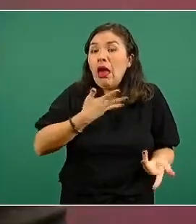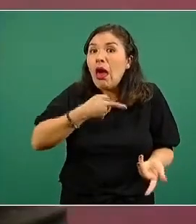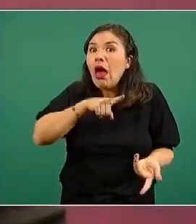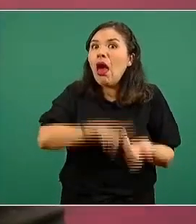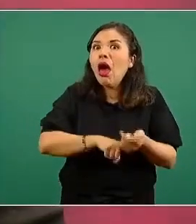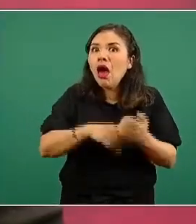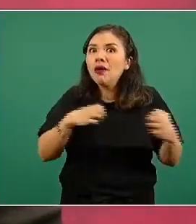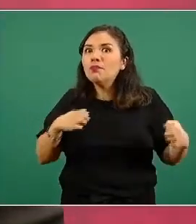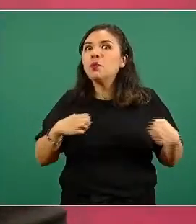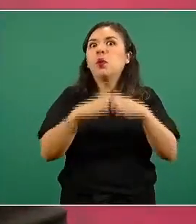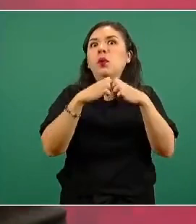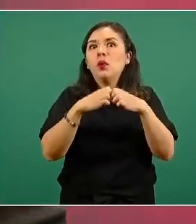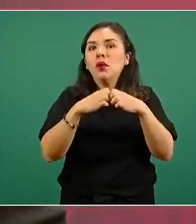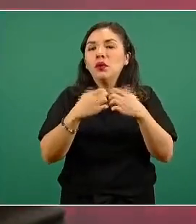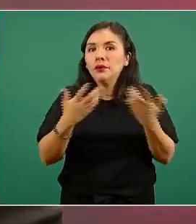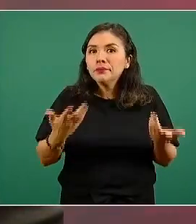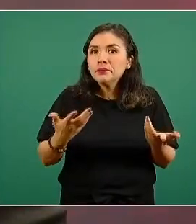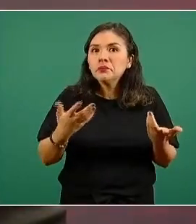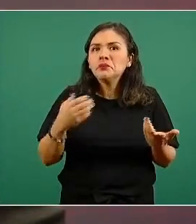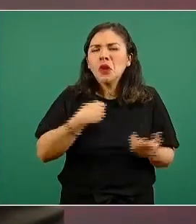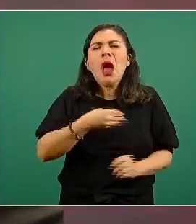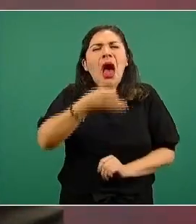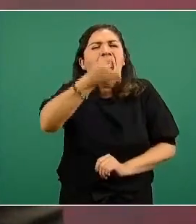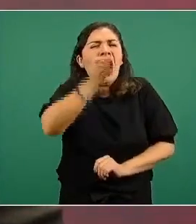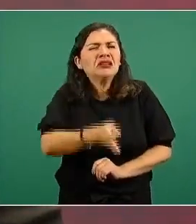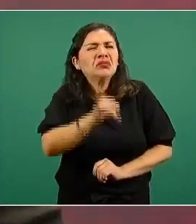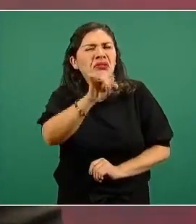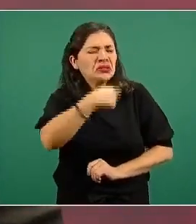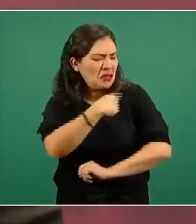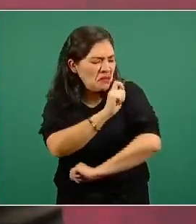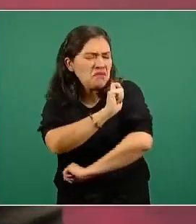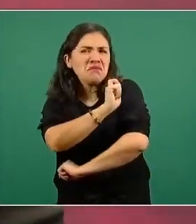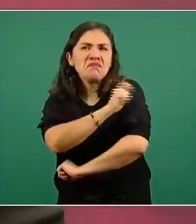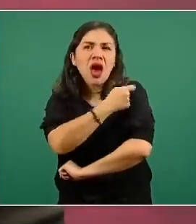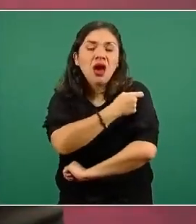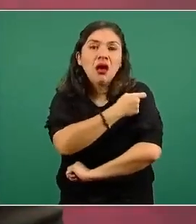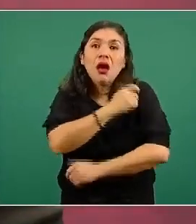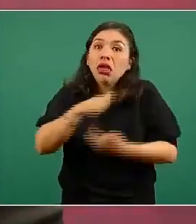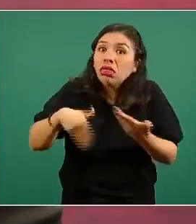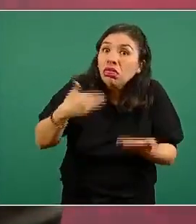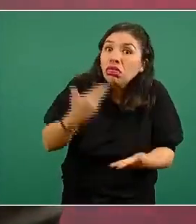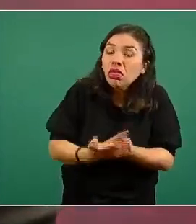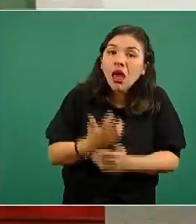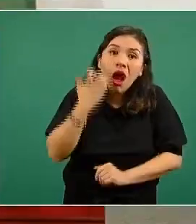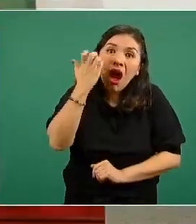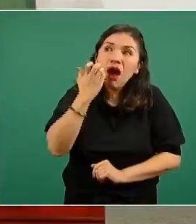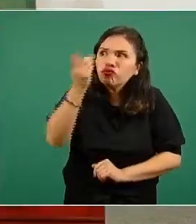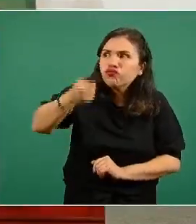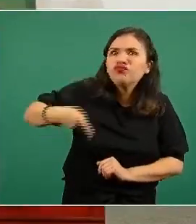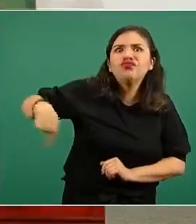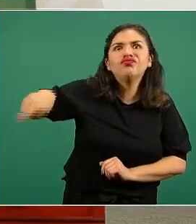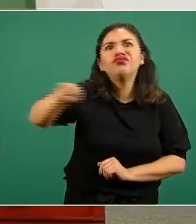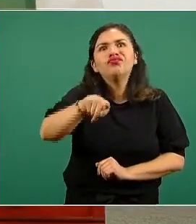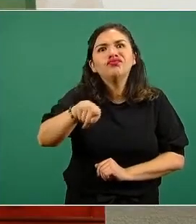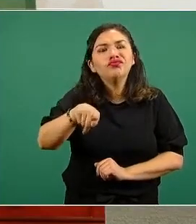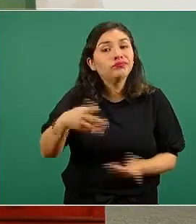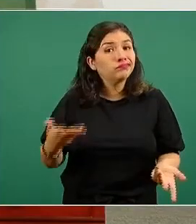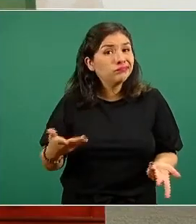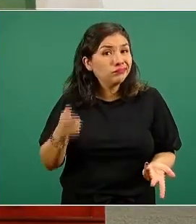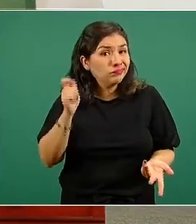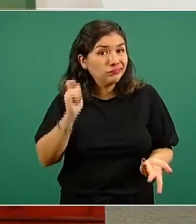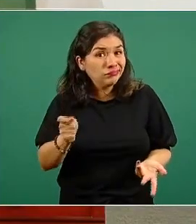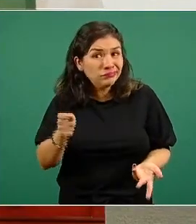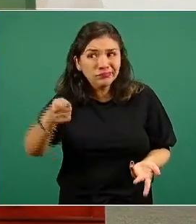enfrentamos cuando aceptamos caer en manos de estas personas que son simple y